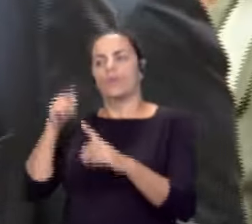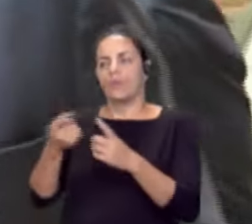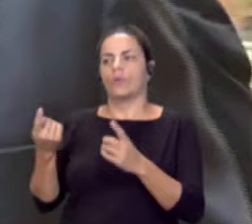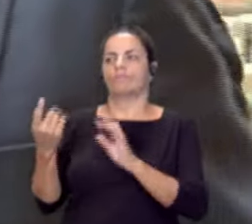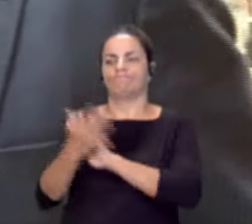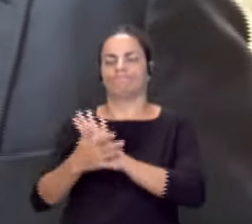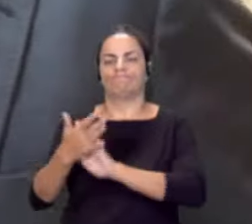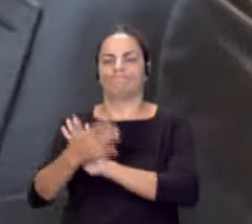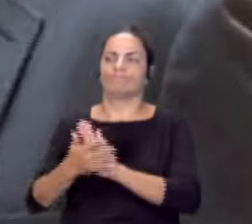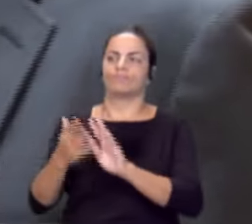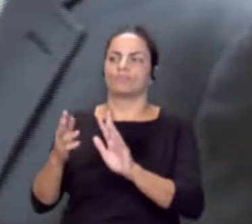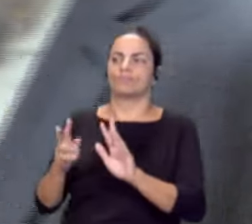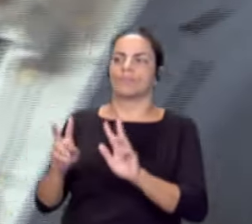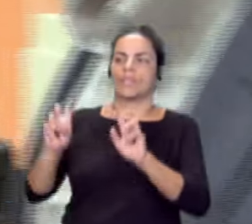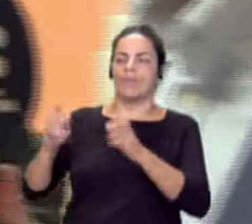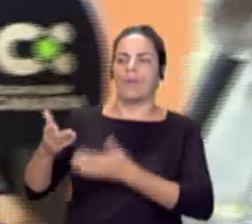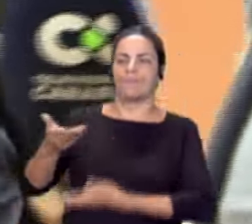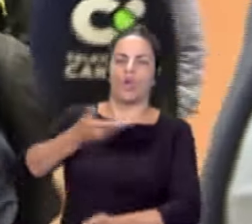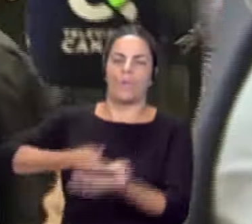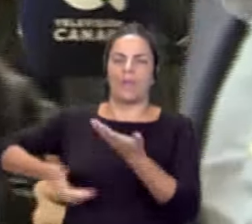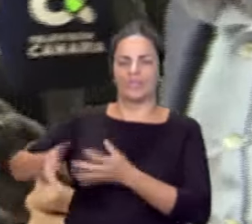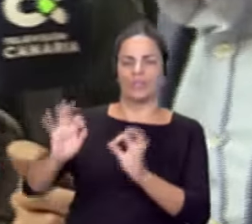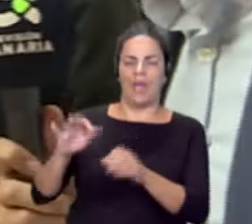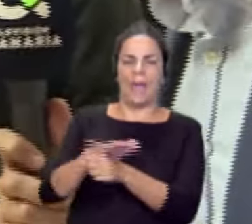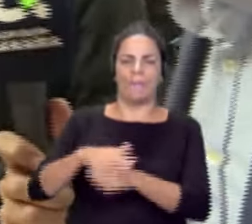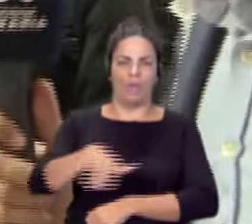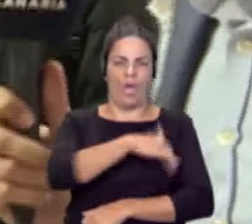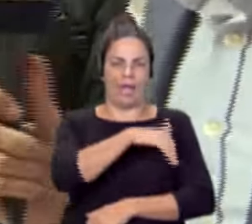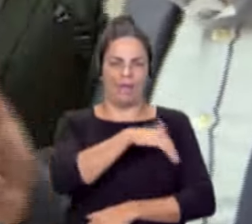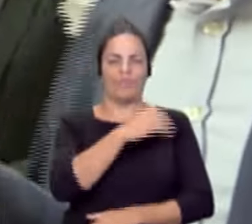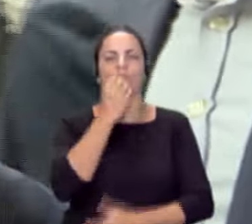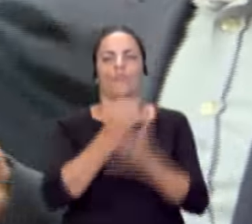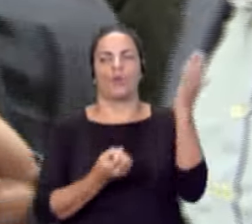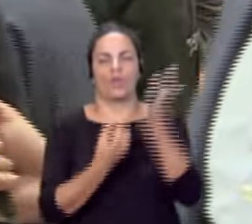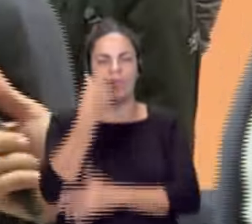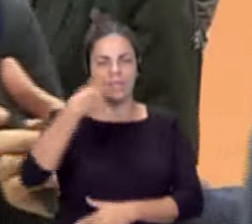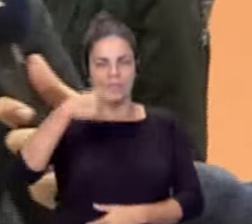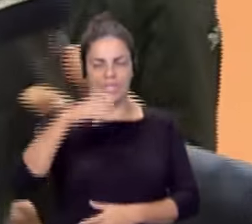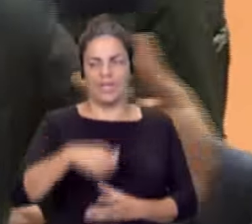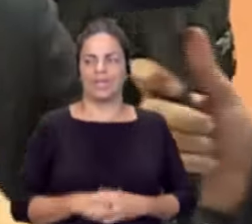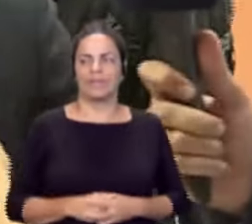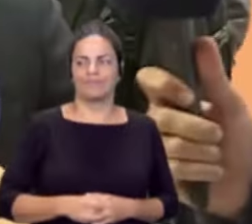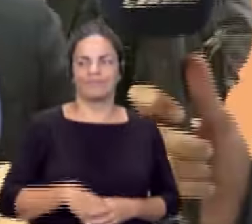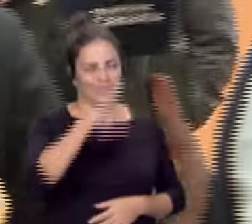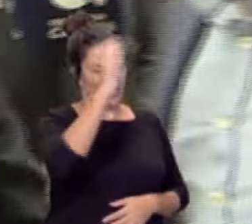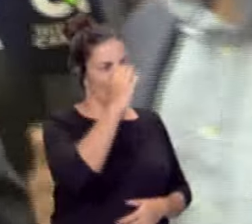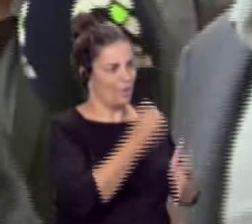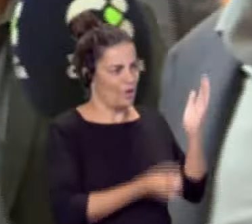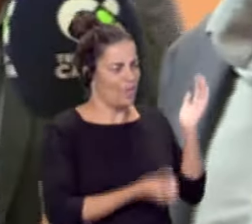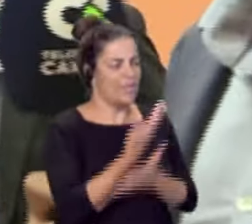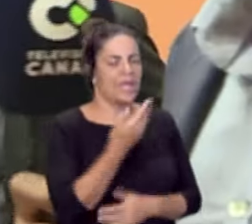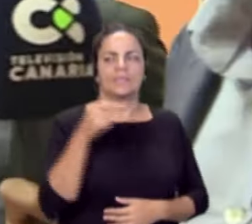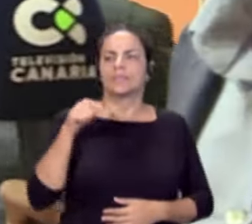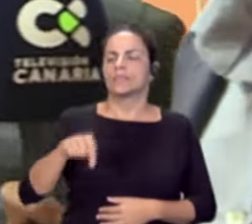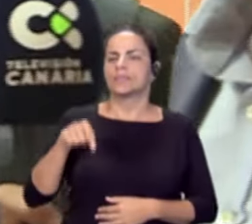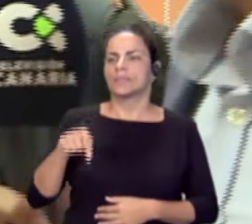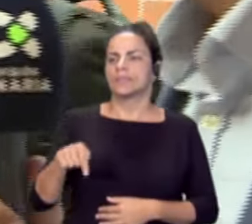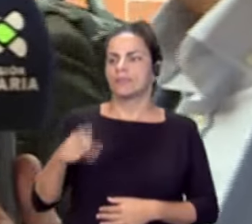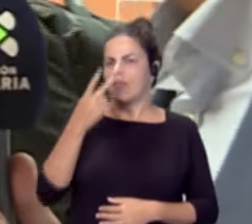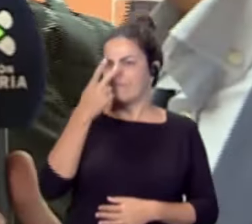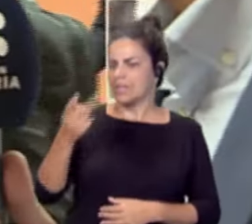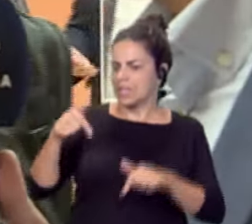sobre todo, una cooperación en ámbito académico. Muy buenos días, presidente. Hola, buenos días. ¿Cuál es el objetivo principal de